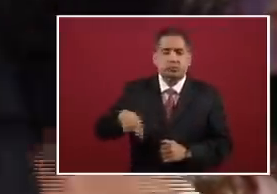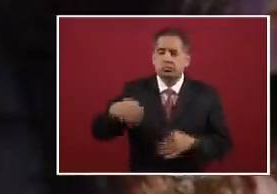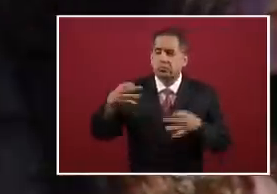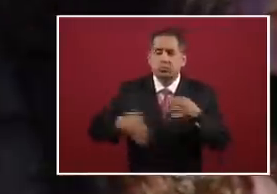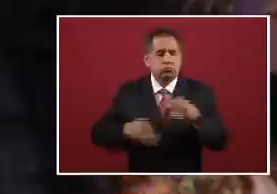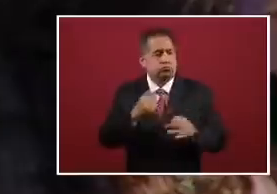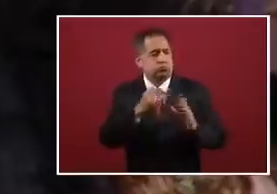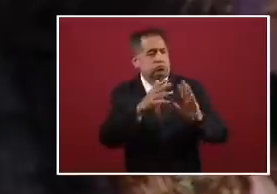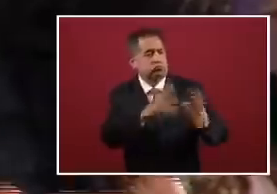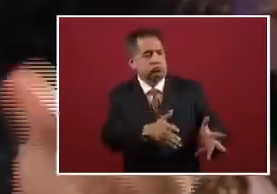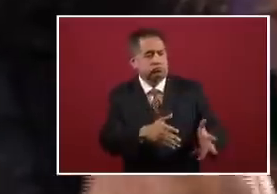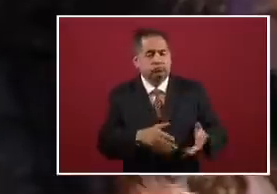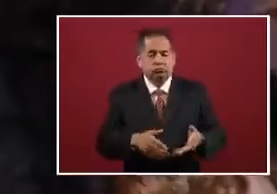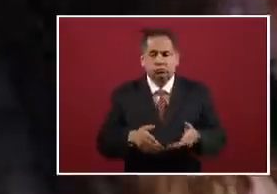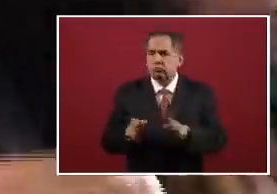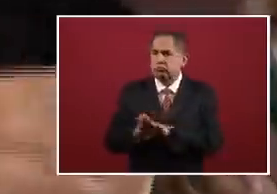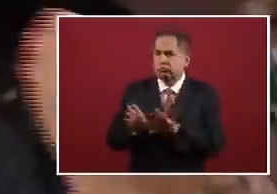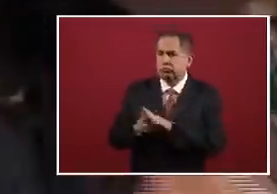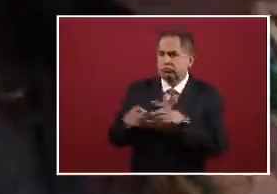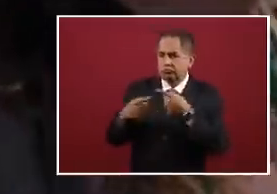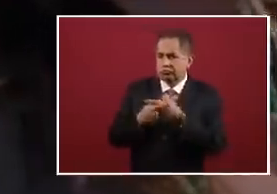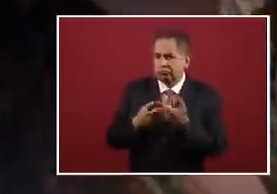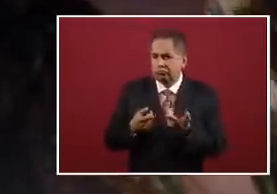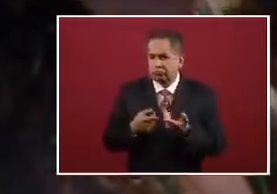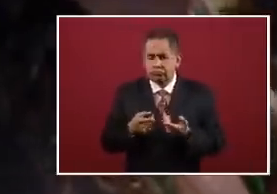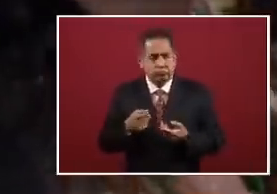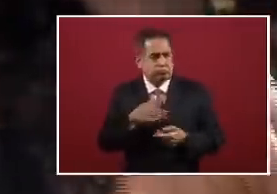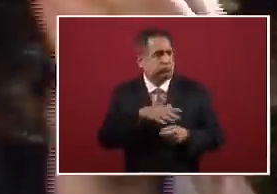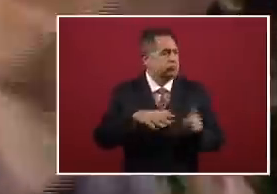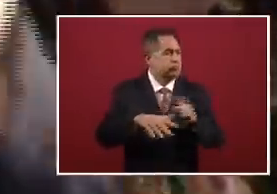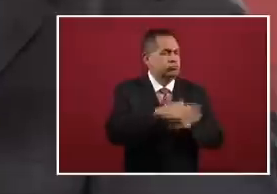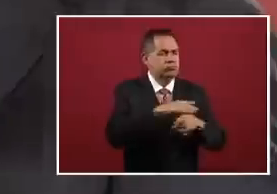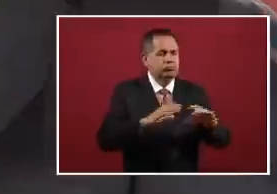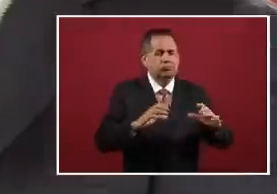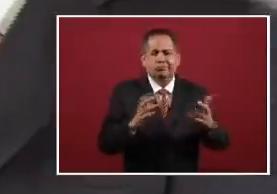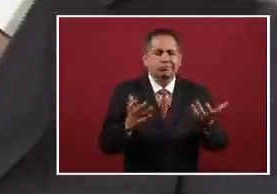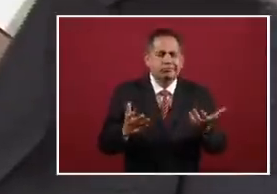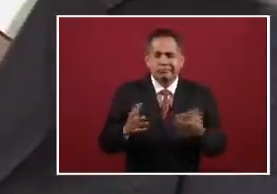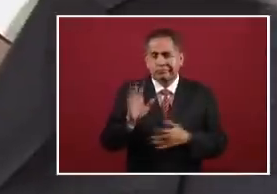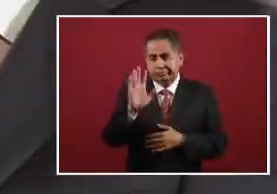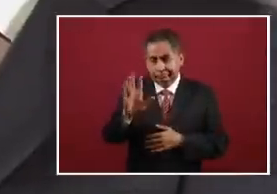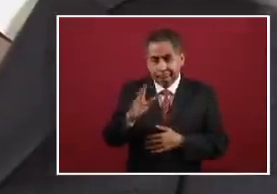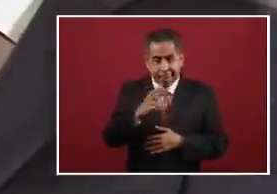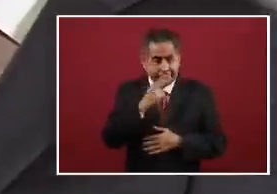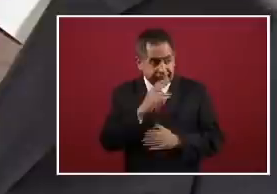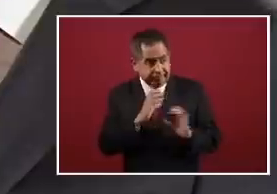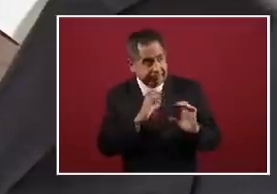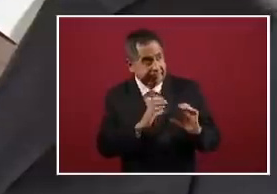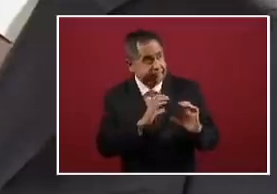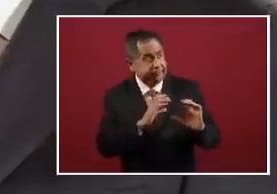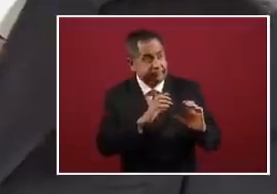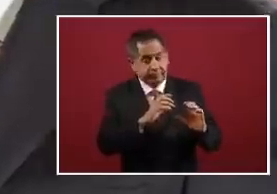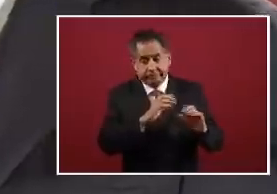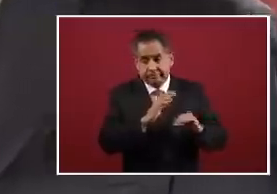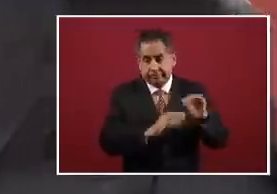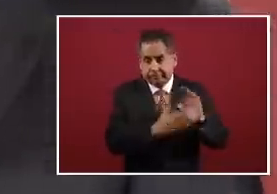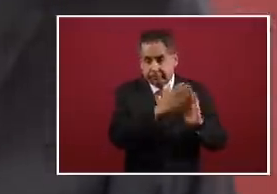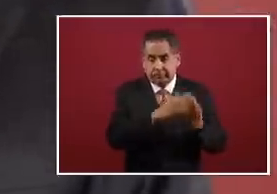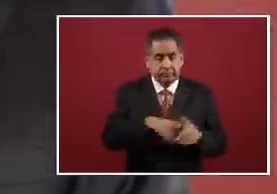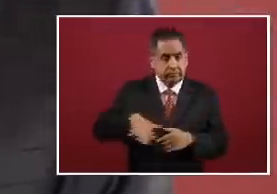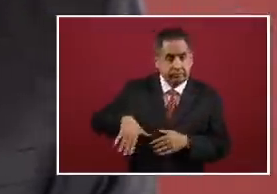a resolver esta disyuntiva? ¿Usted quiere que se recupere como un espacio ecológico? Bueno, pues fíjense que para preservar las obras, aquí están